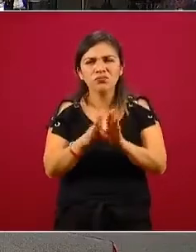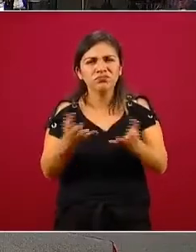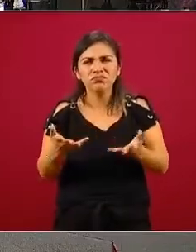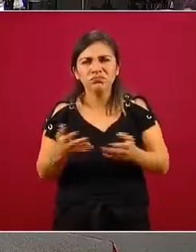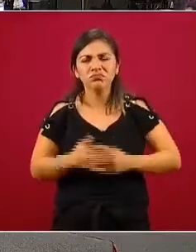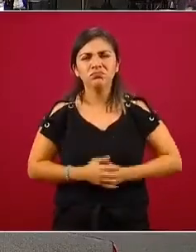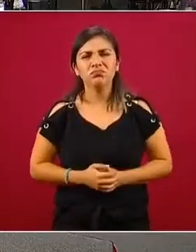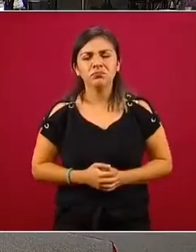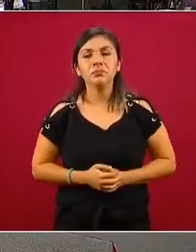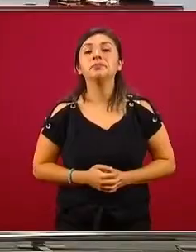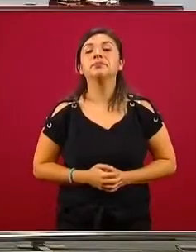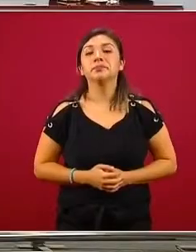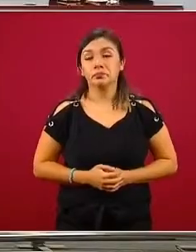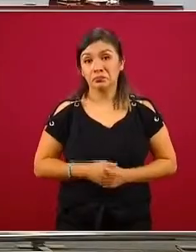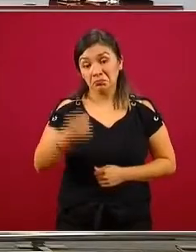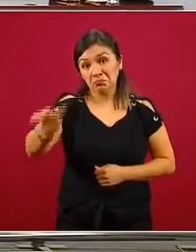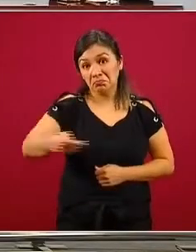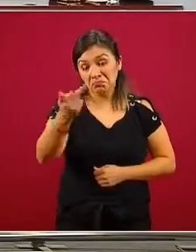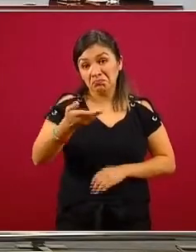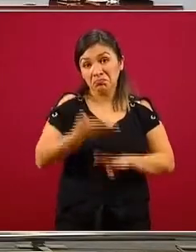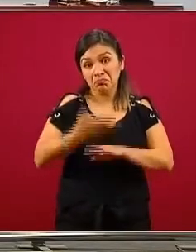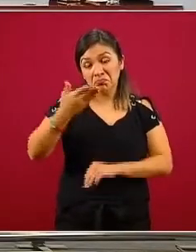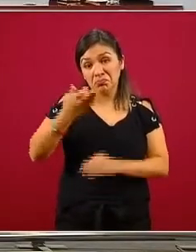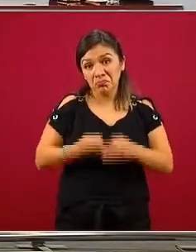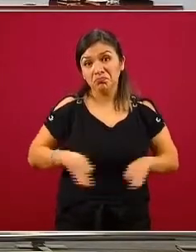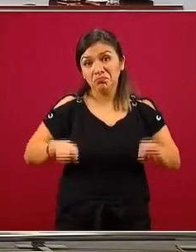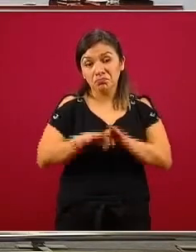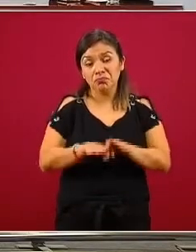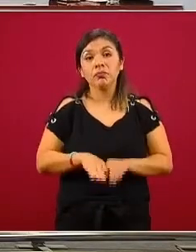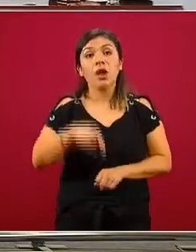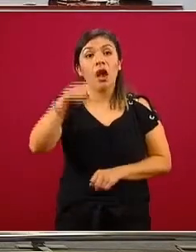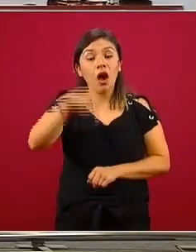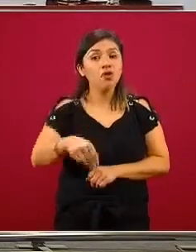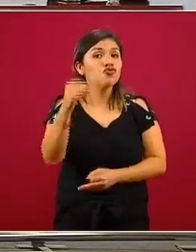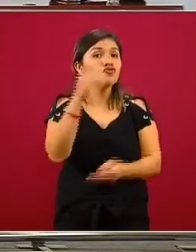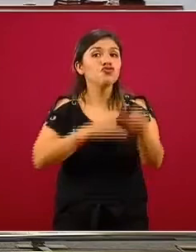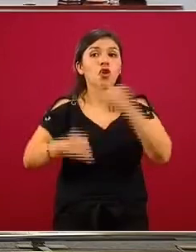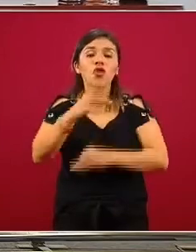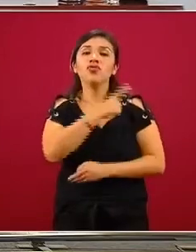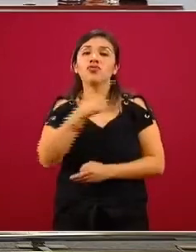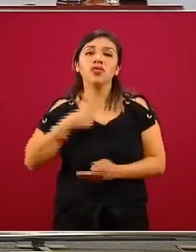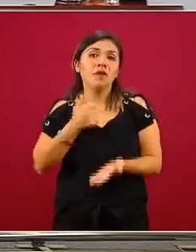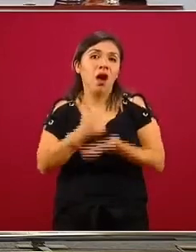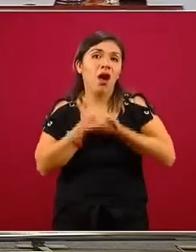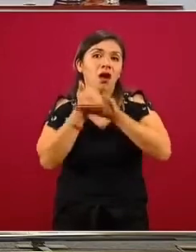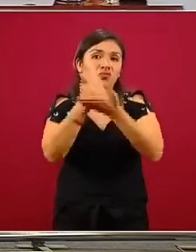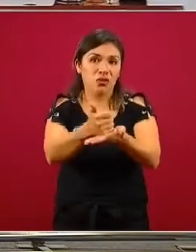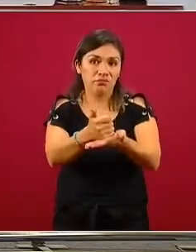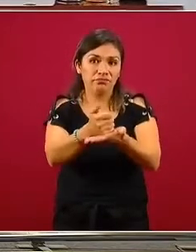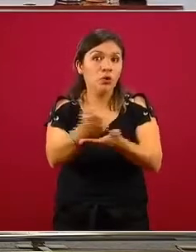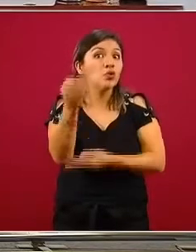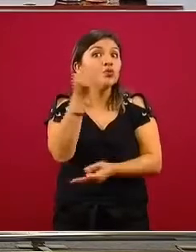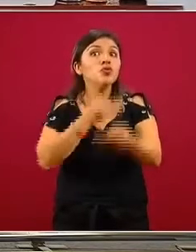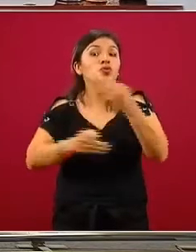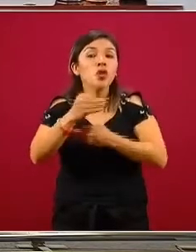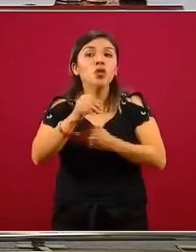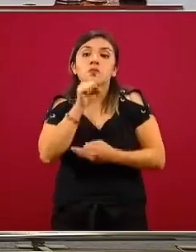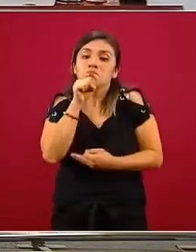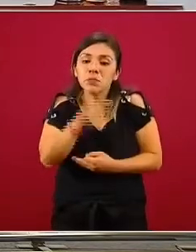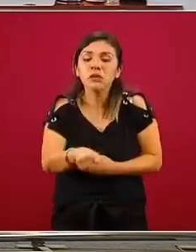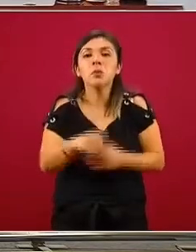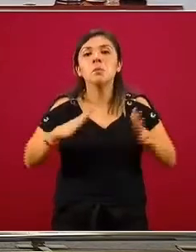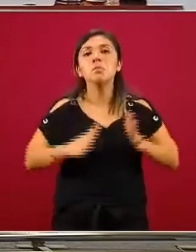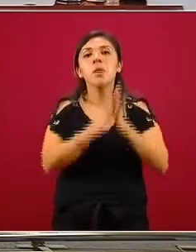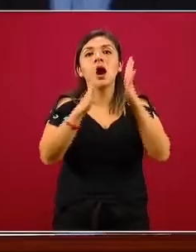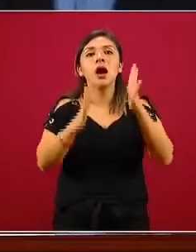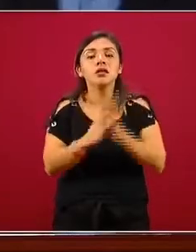Araceli. Efectivamente, esto es muy importante. Aquí todo mundo tiene que colaborar, porque todo mundo es partícipe